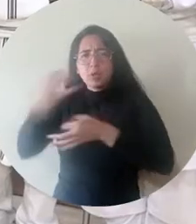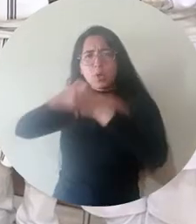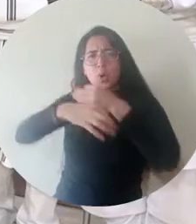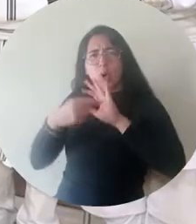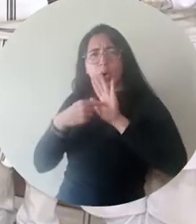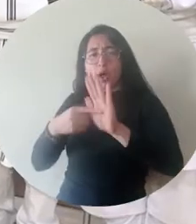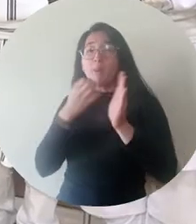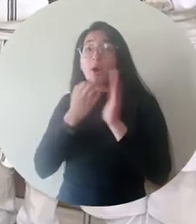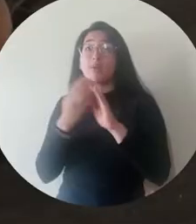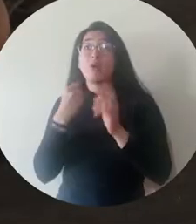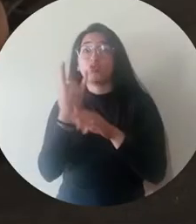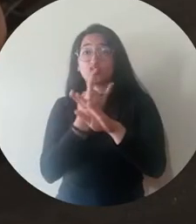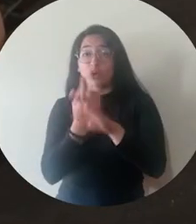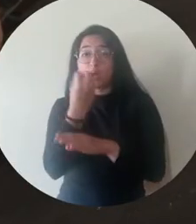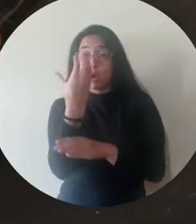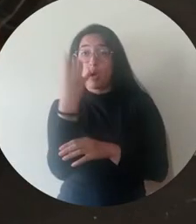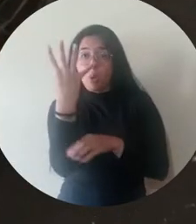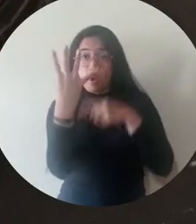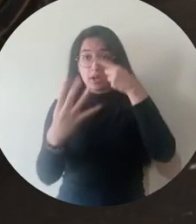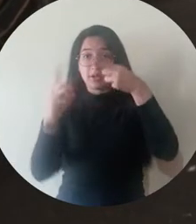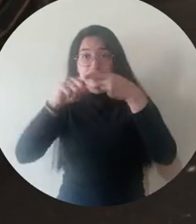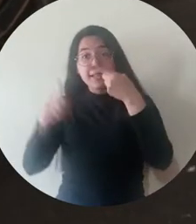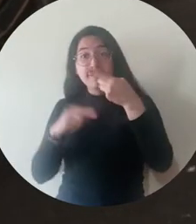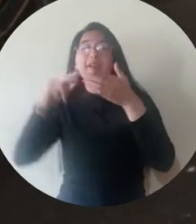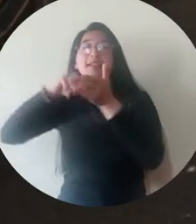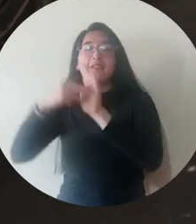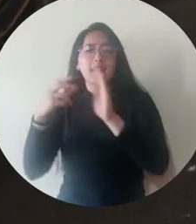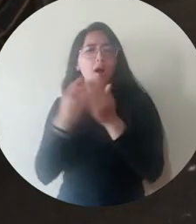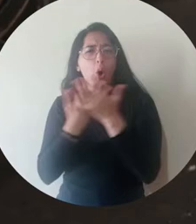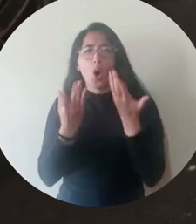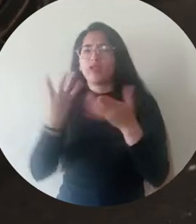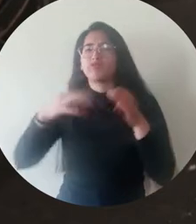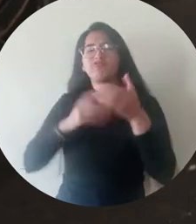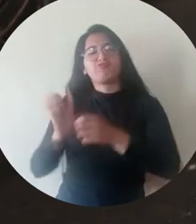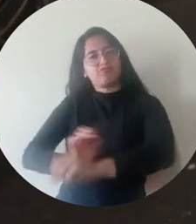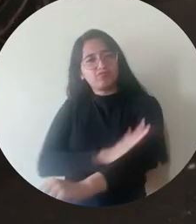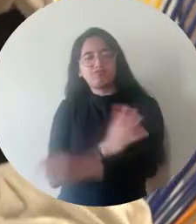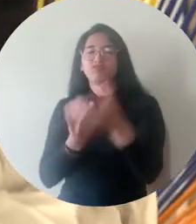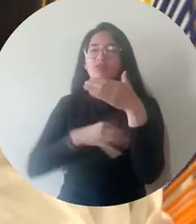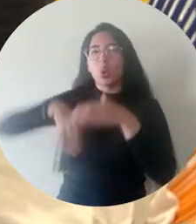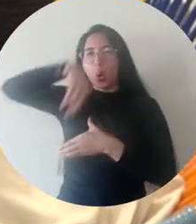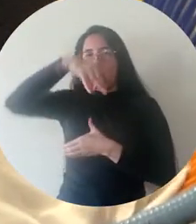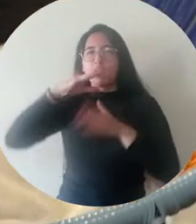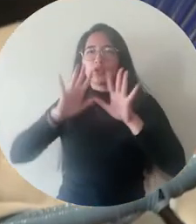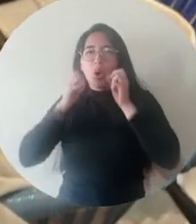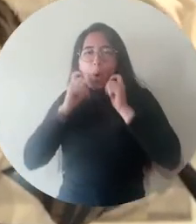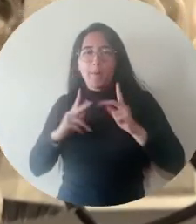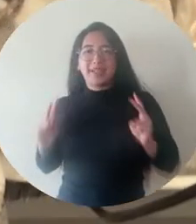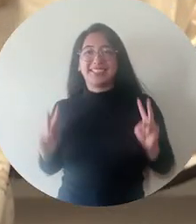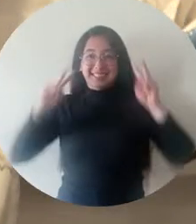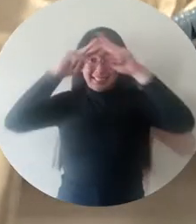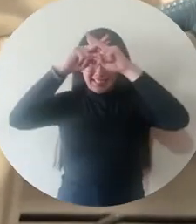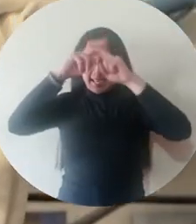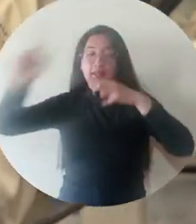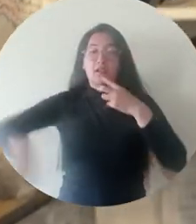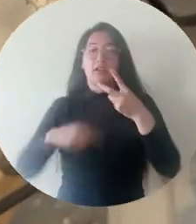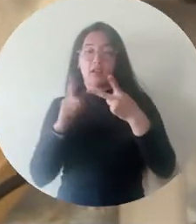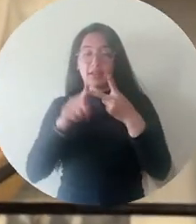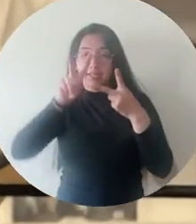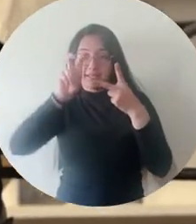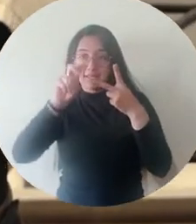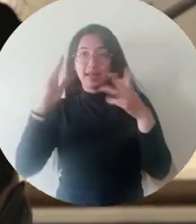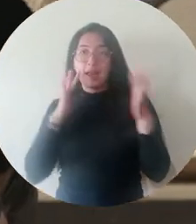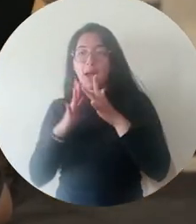de números como el 4, que refleja la integralidad racional, emocional, espiritual y física del ser, el 7, que se conecta